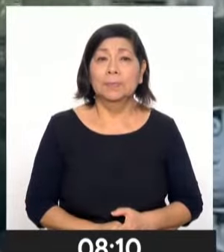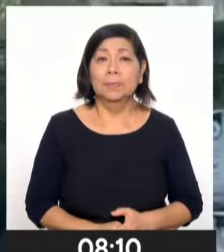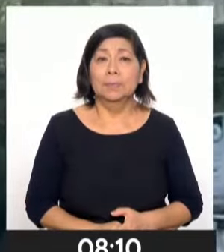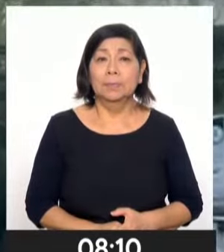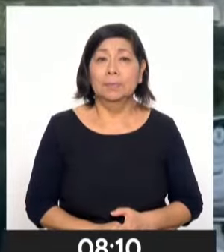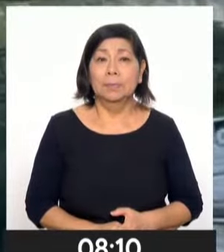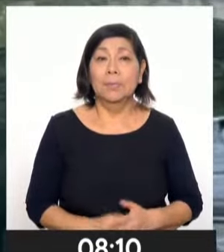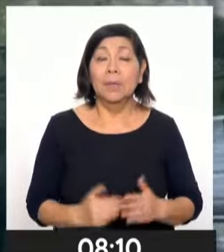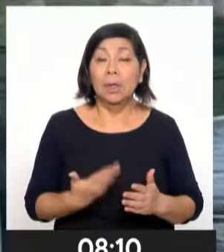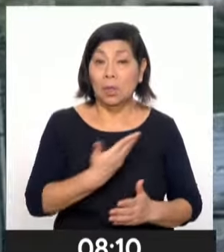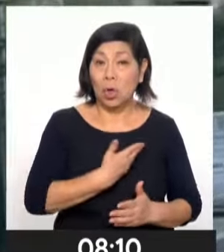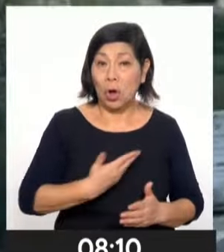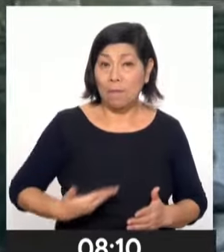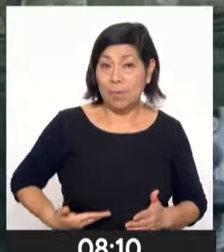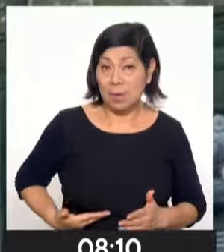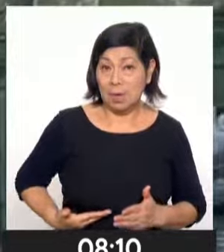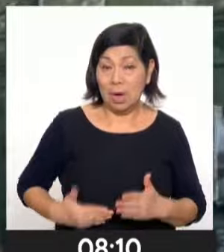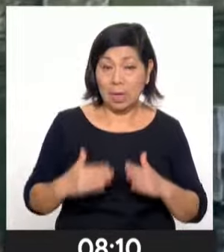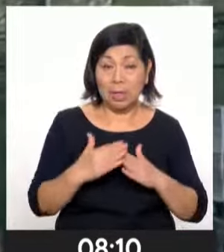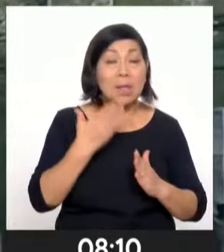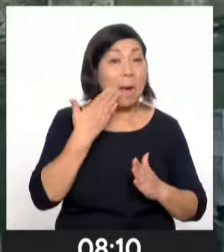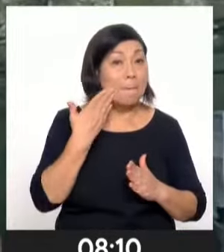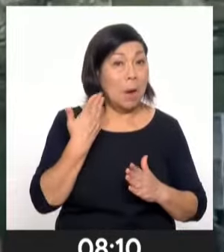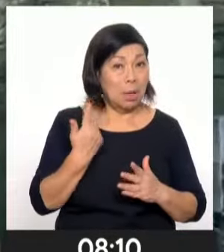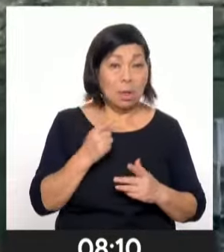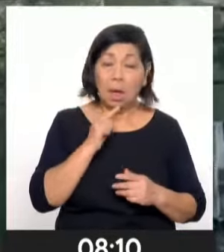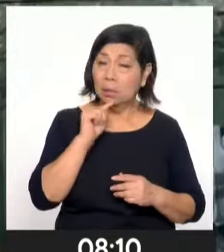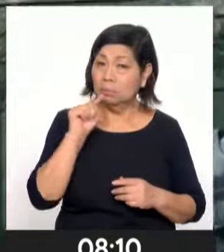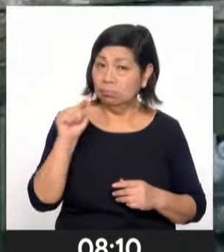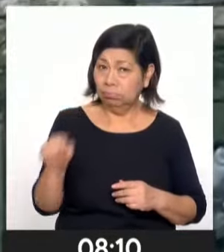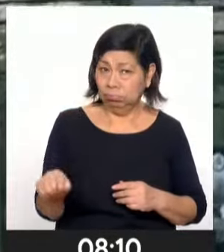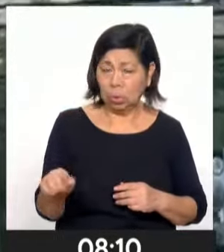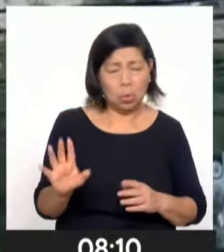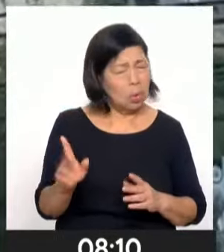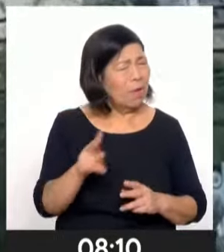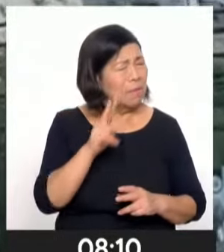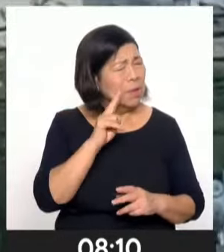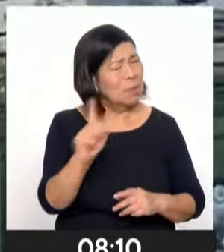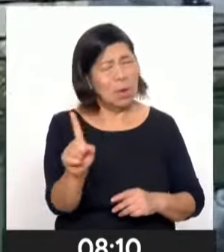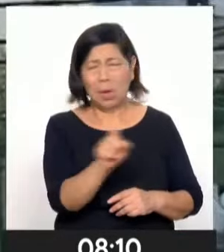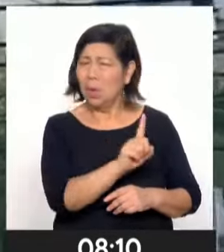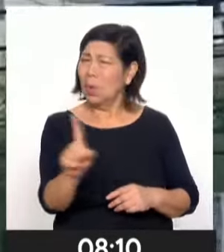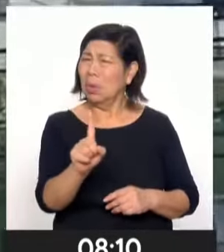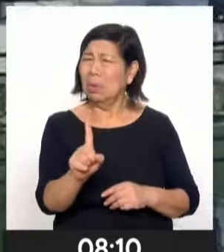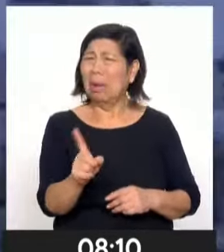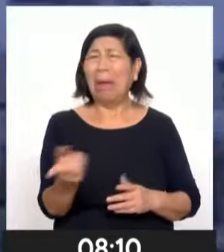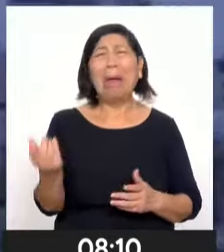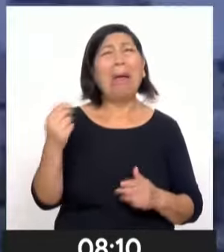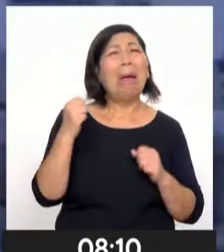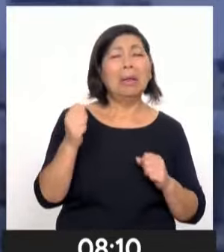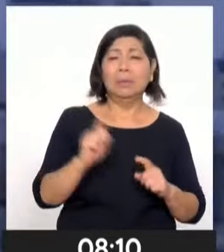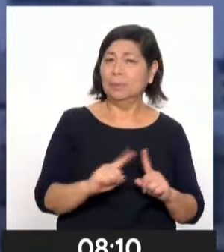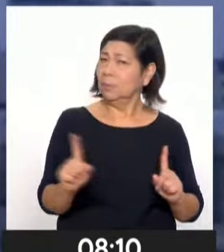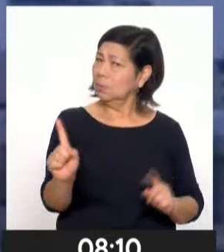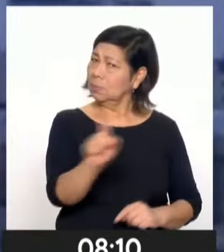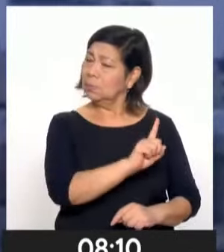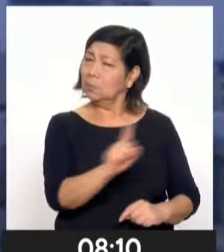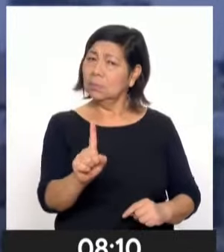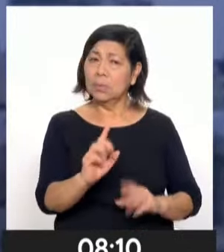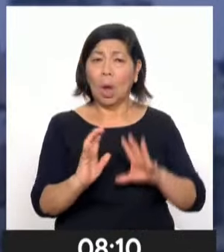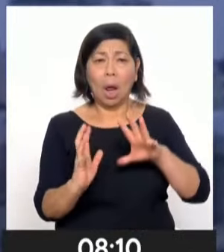La Casa Blanca advirtió a los adversarios del país de Medio Oriente que no se aprovechen del ataque para sacar rédito. Precisó que el